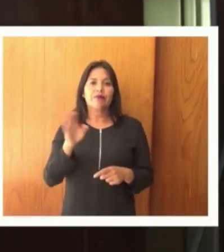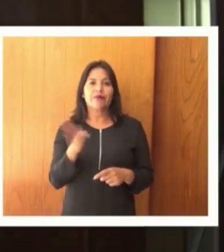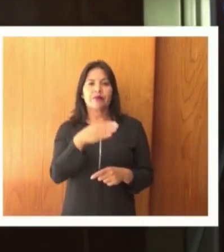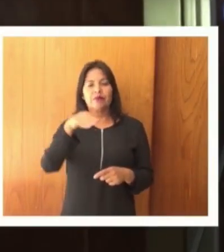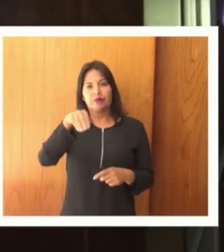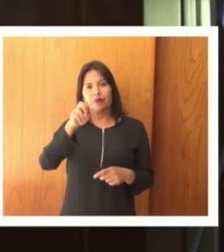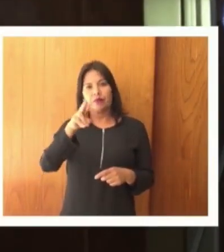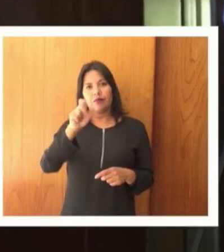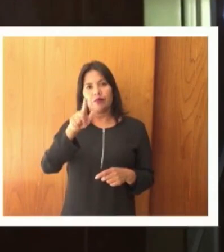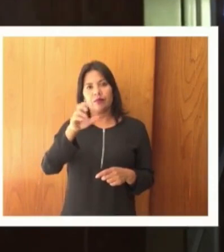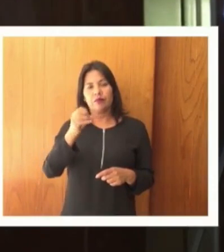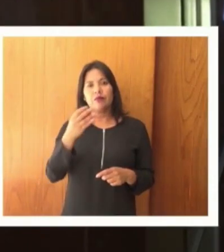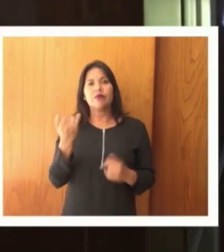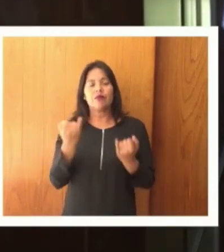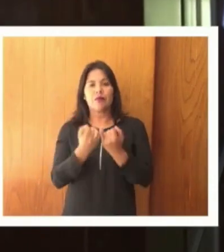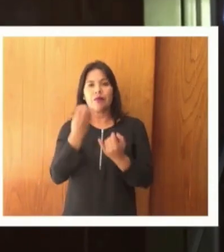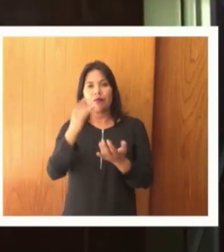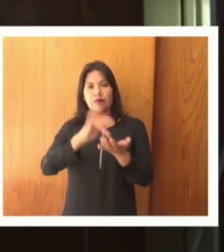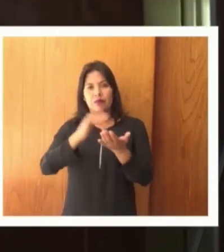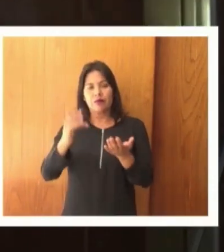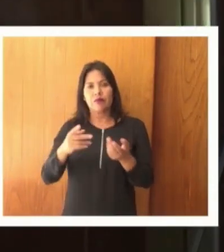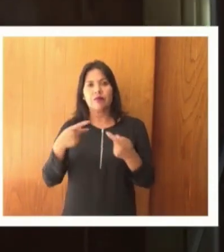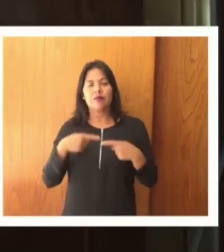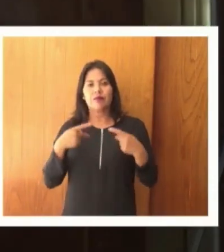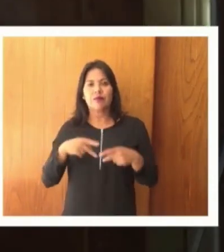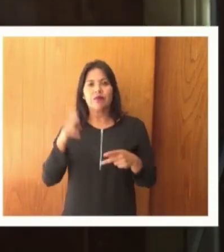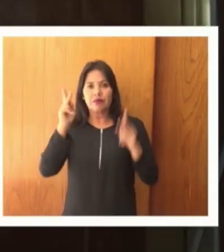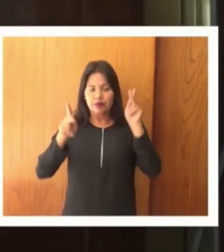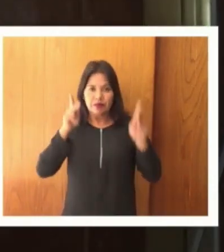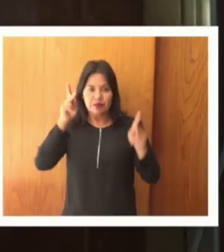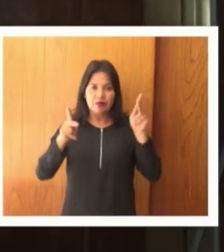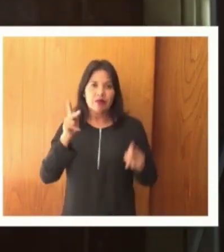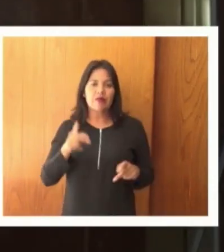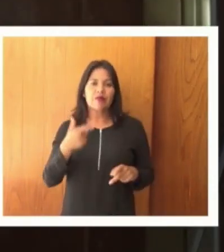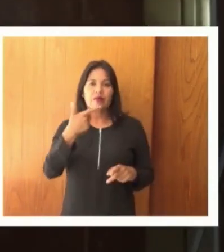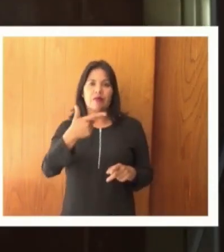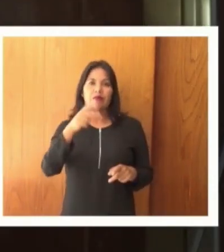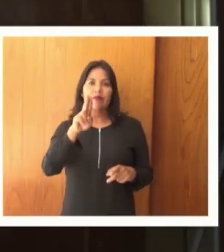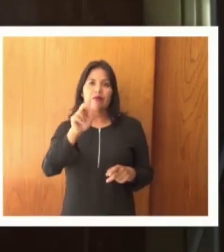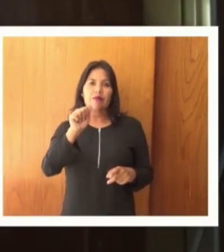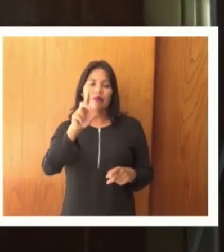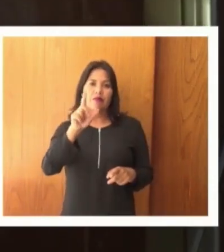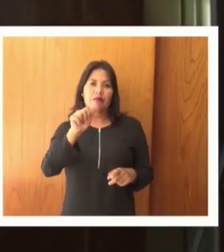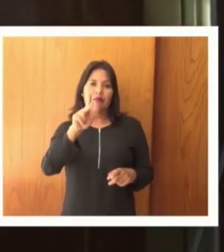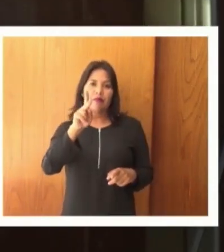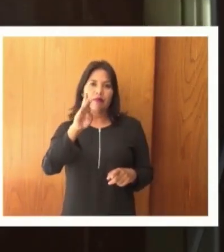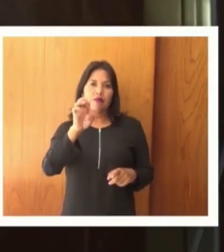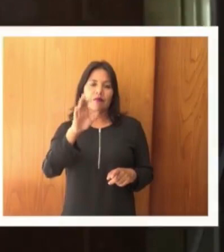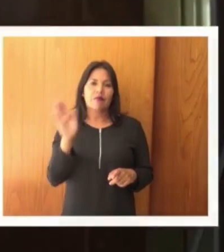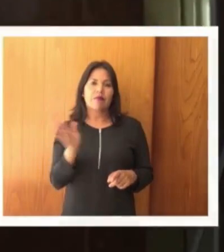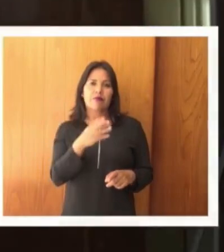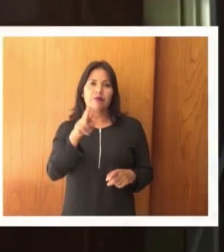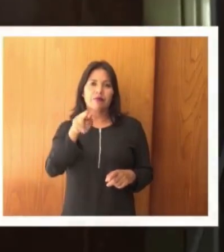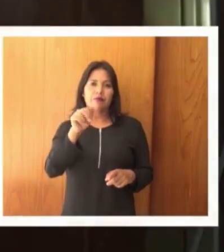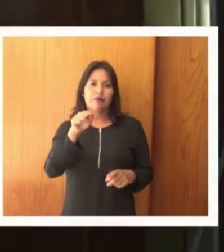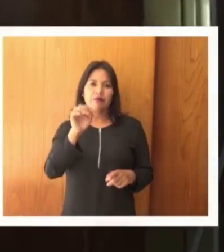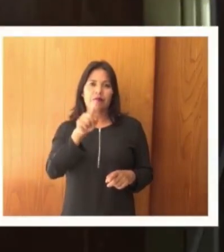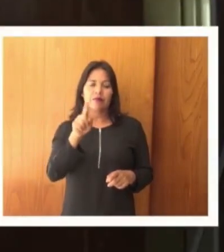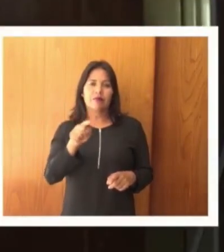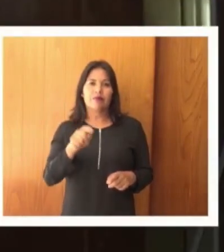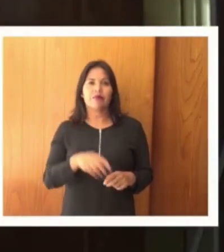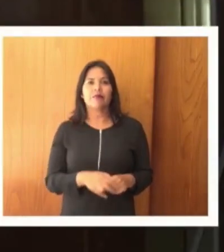Quiero agradecer la presencia de la comisionada Guadalupe Ramírez Peña, que aparte de ser